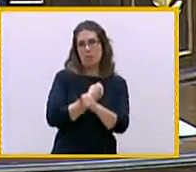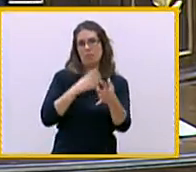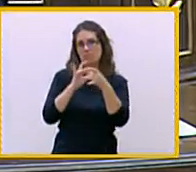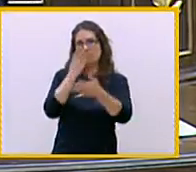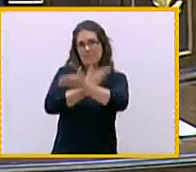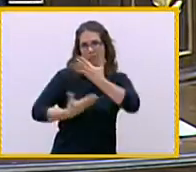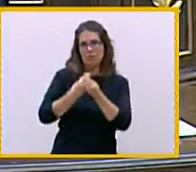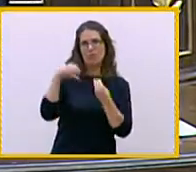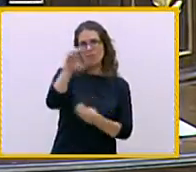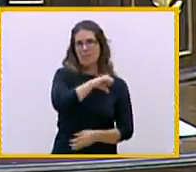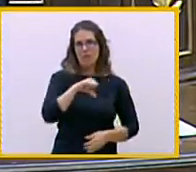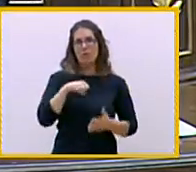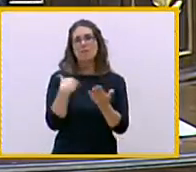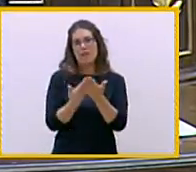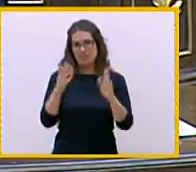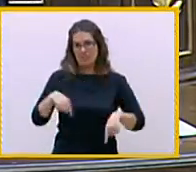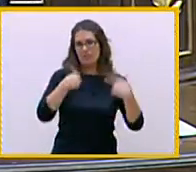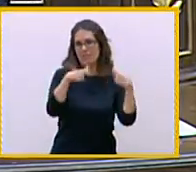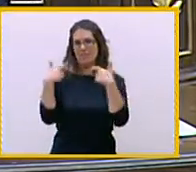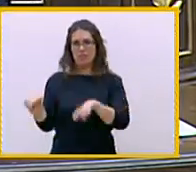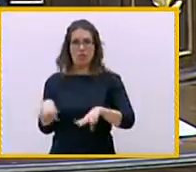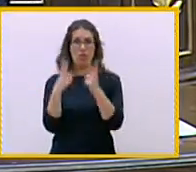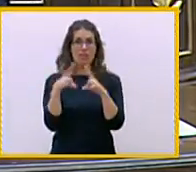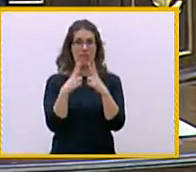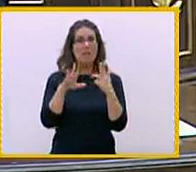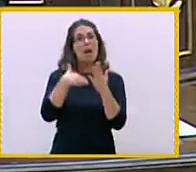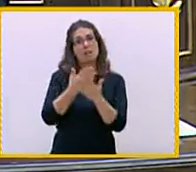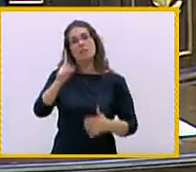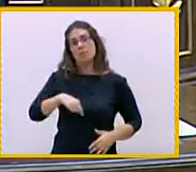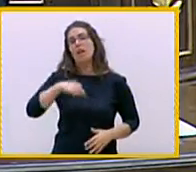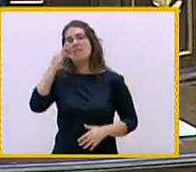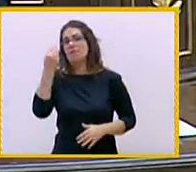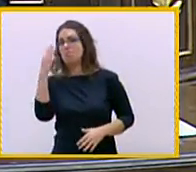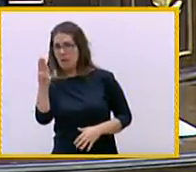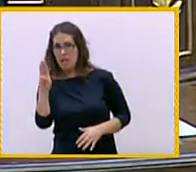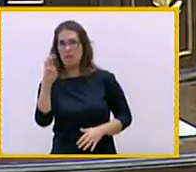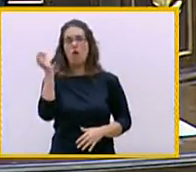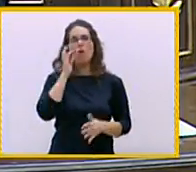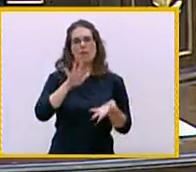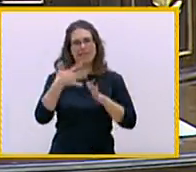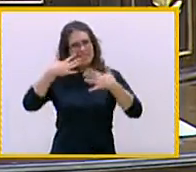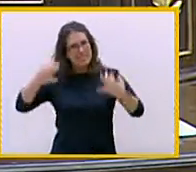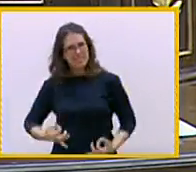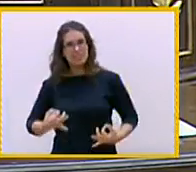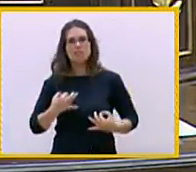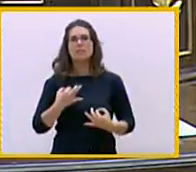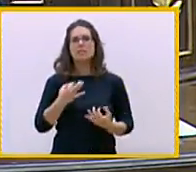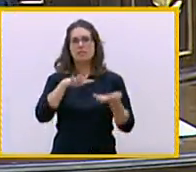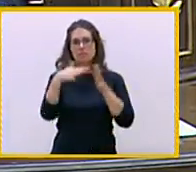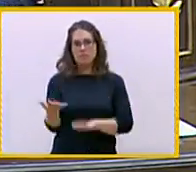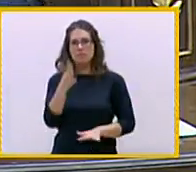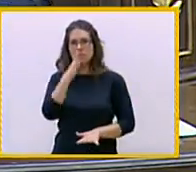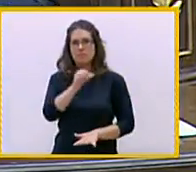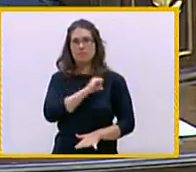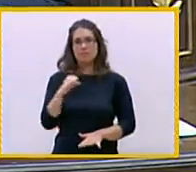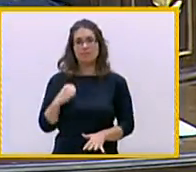y los interlocutores sociales, o la de la formación profesional, o la implantación efectiva de la prestación por cese de actividad de los autónomos,